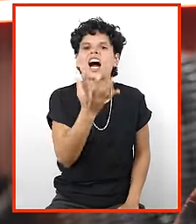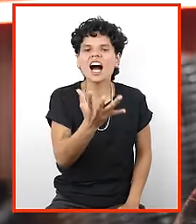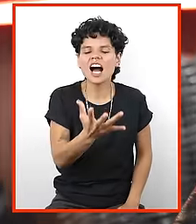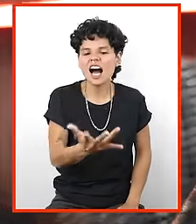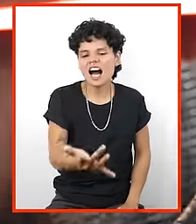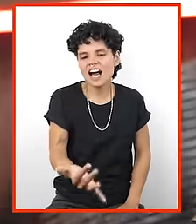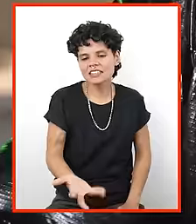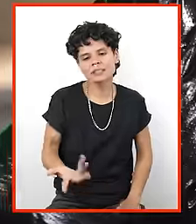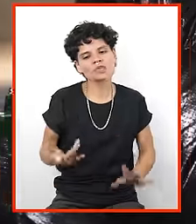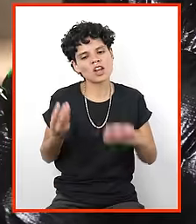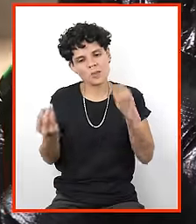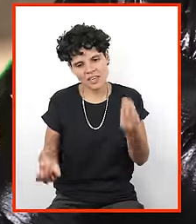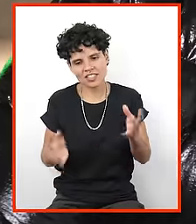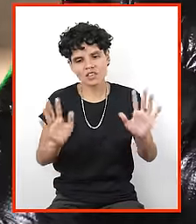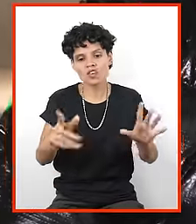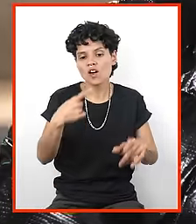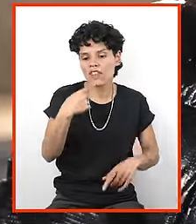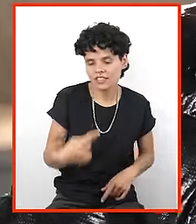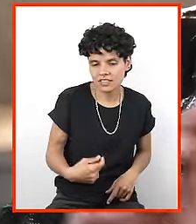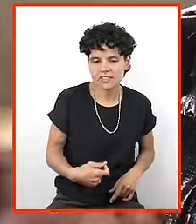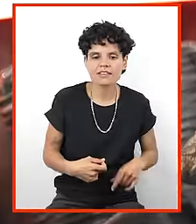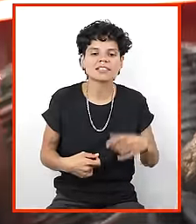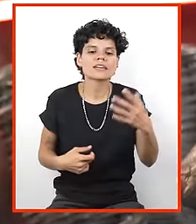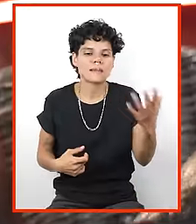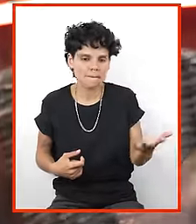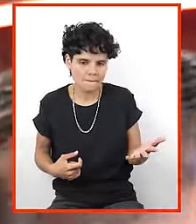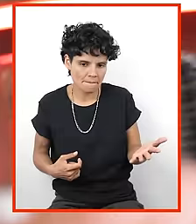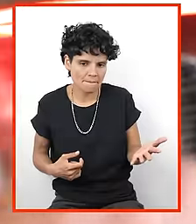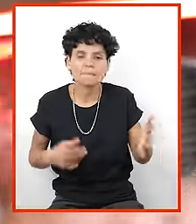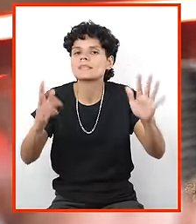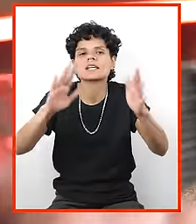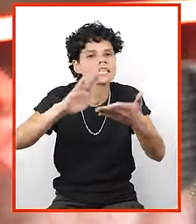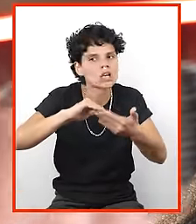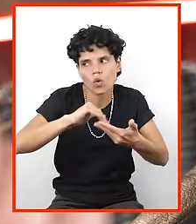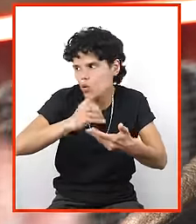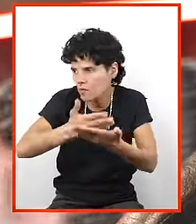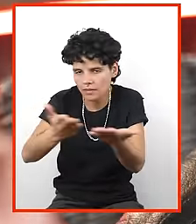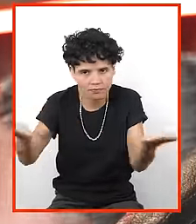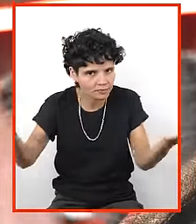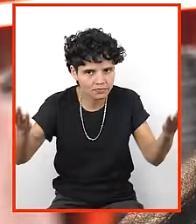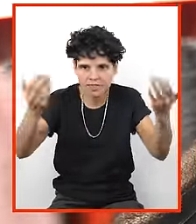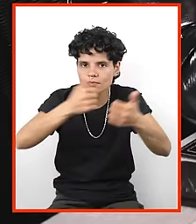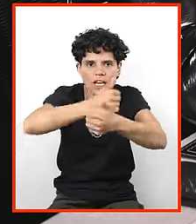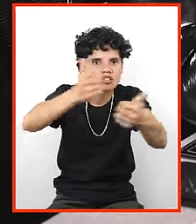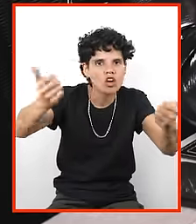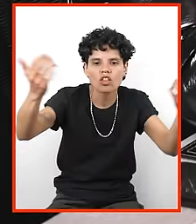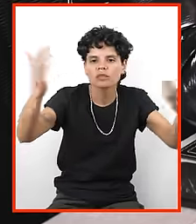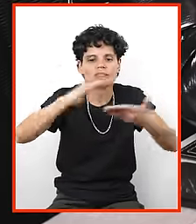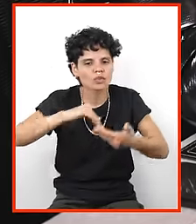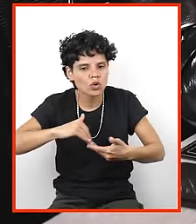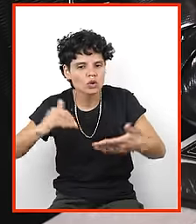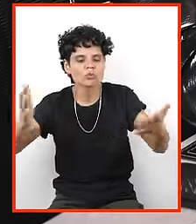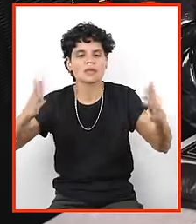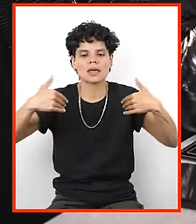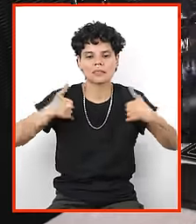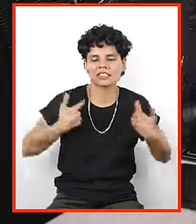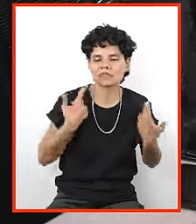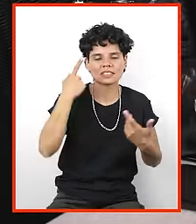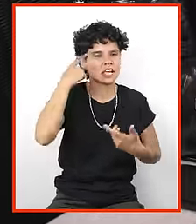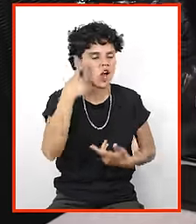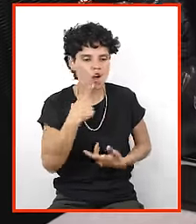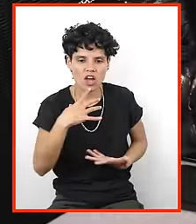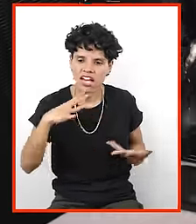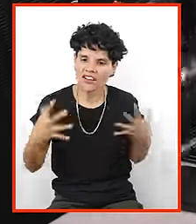salir. Pero pasa que, mira, yo te voy a decir algo. Yo de verdad, esto es una disculpa pública a toda la gente que le parece una